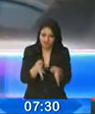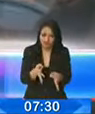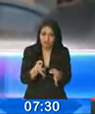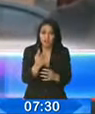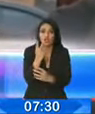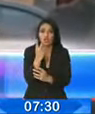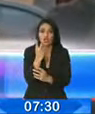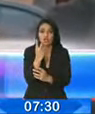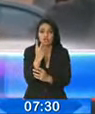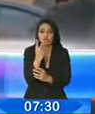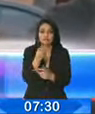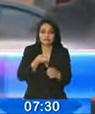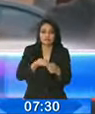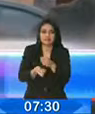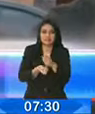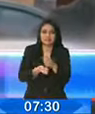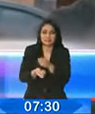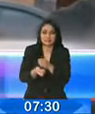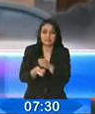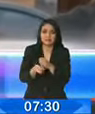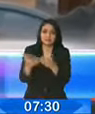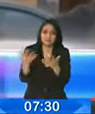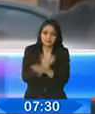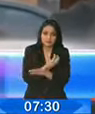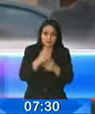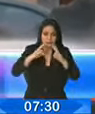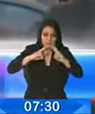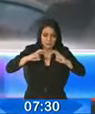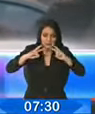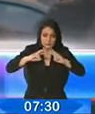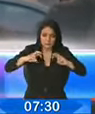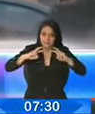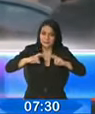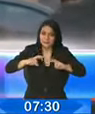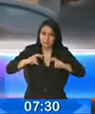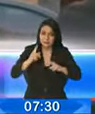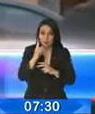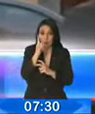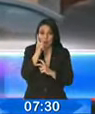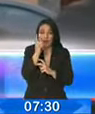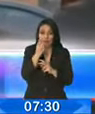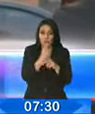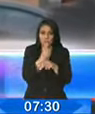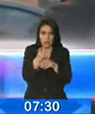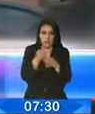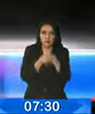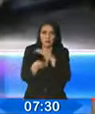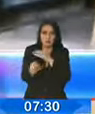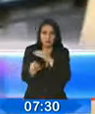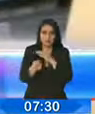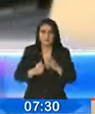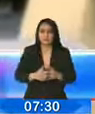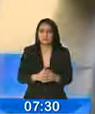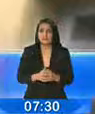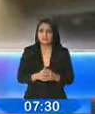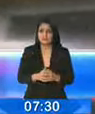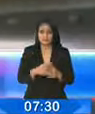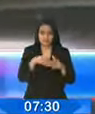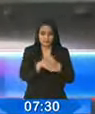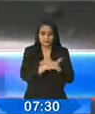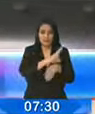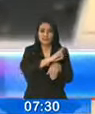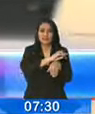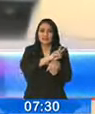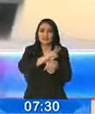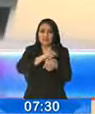dos armas punzocortantes que van a ser periciadas, una de las cuales sería el arma utilizada para este evento. En flagrancia actuaron los